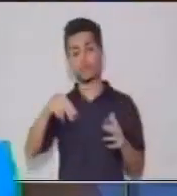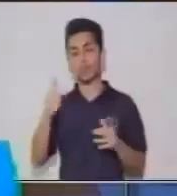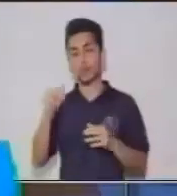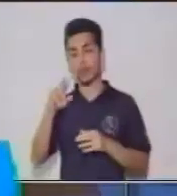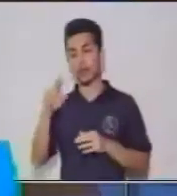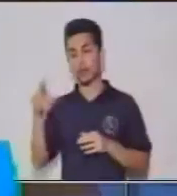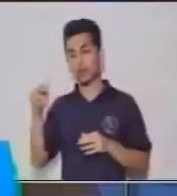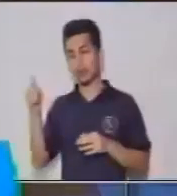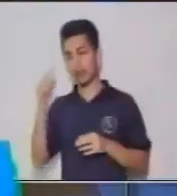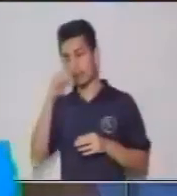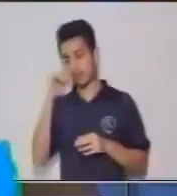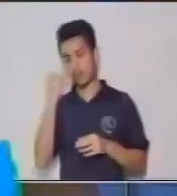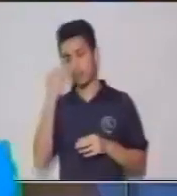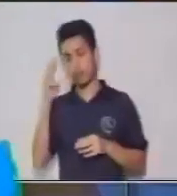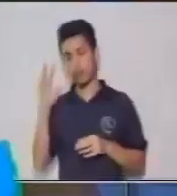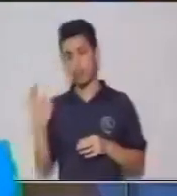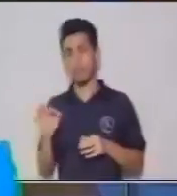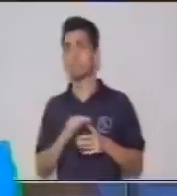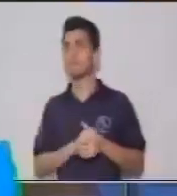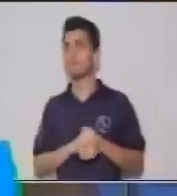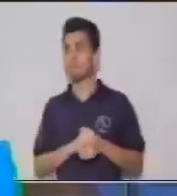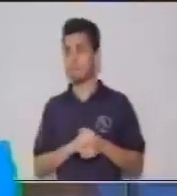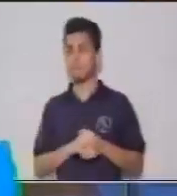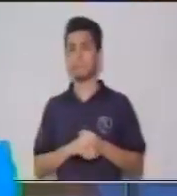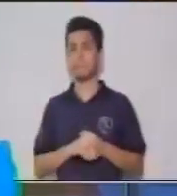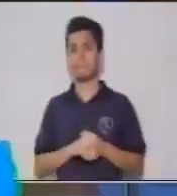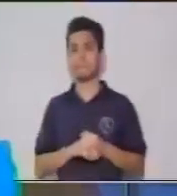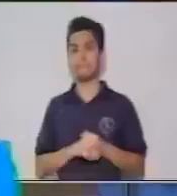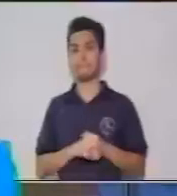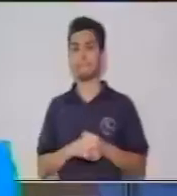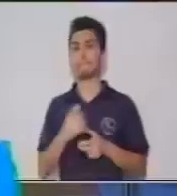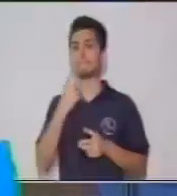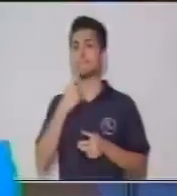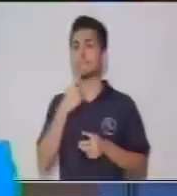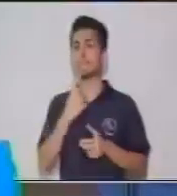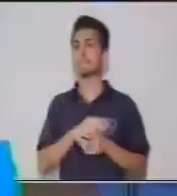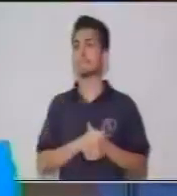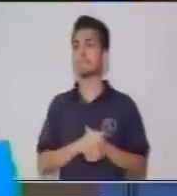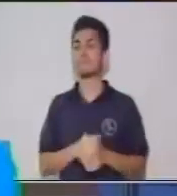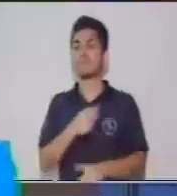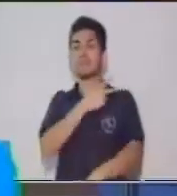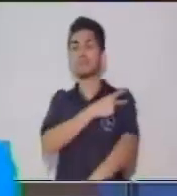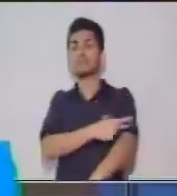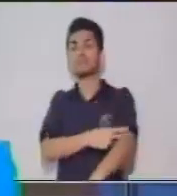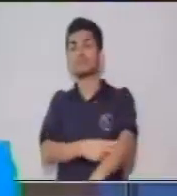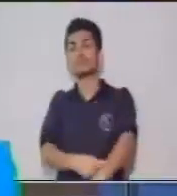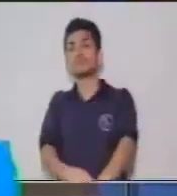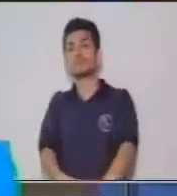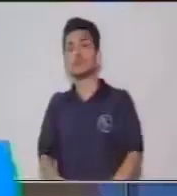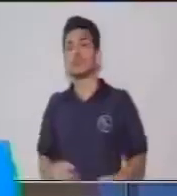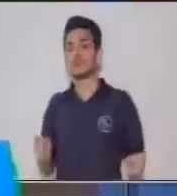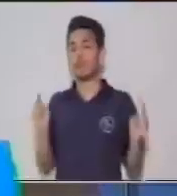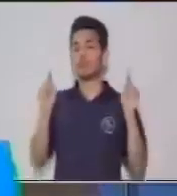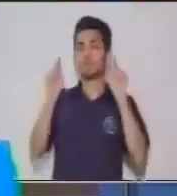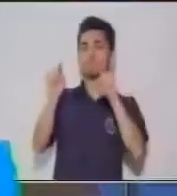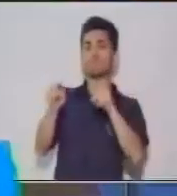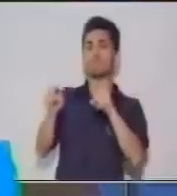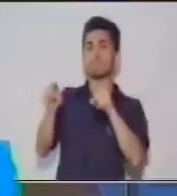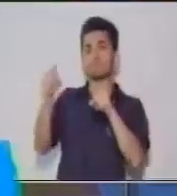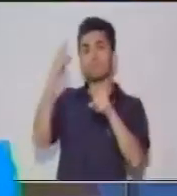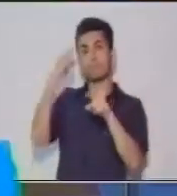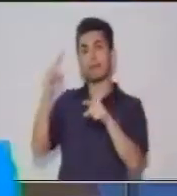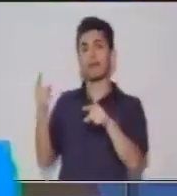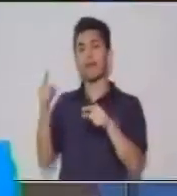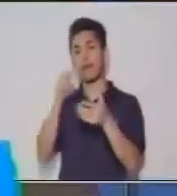texto narrativo? Bueno, el texto narrativo nos indica que son historias a las cuales va dirigida para que el